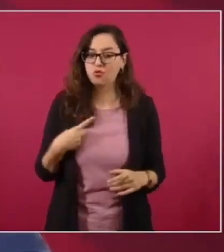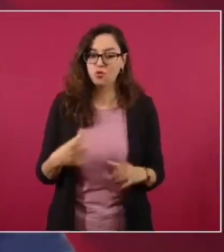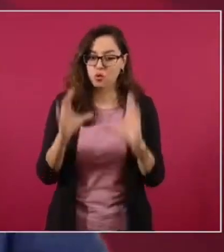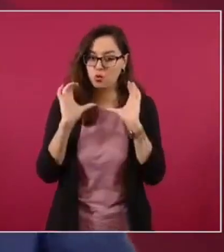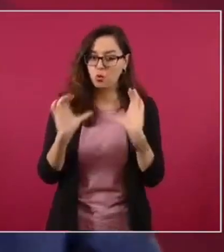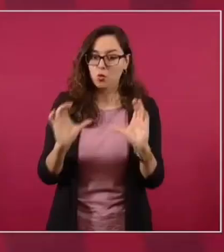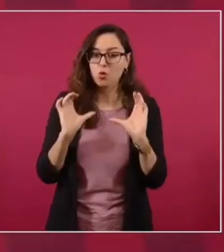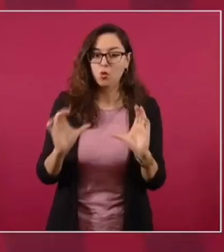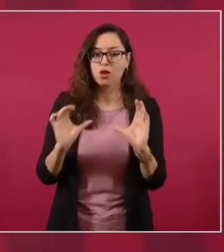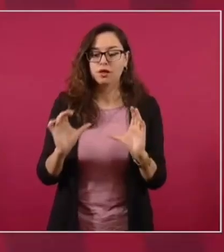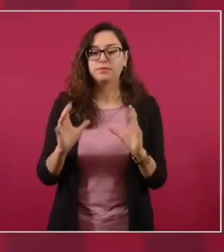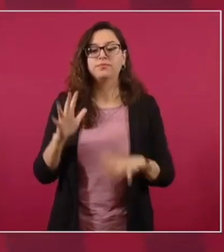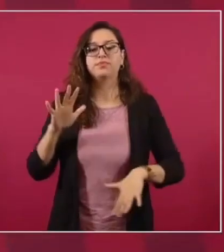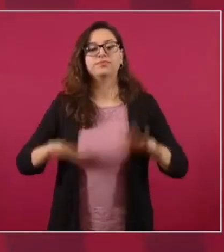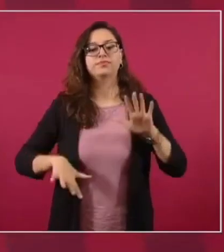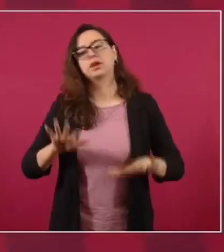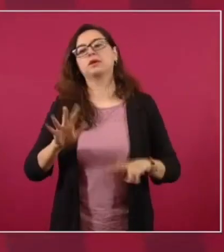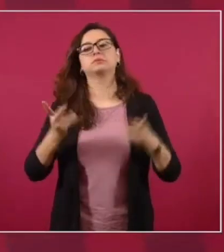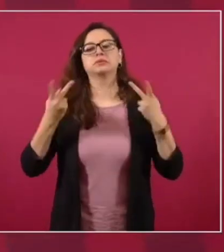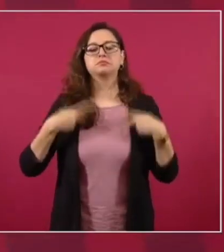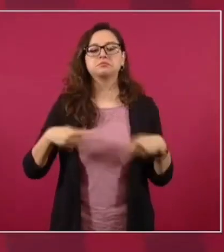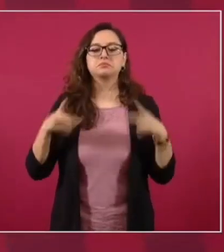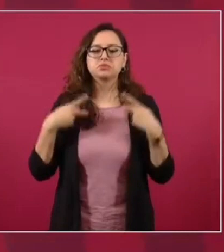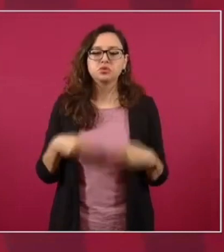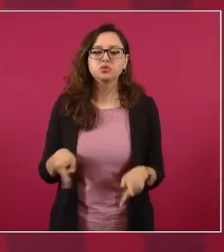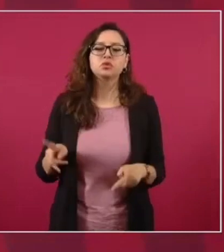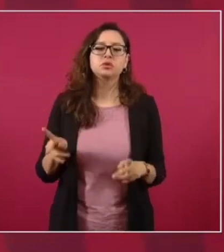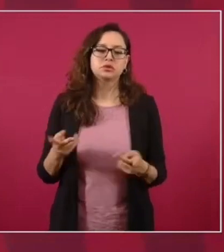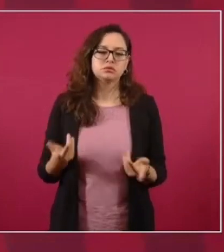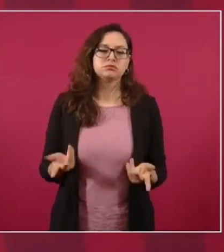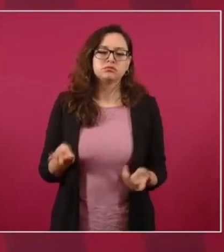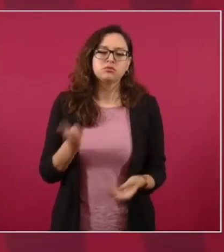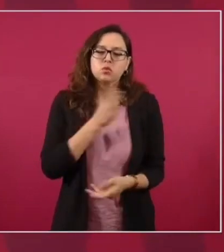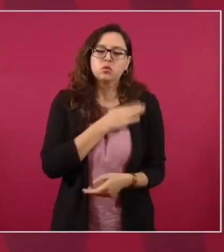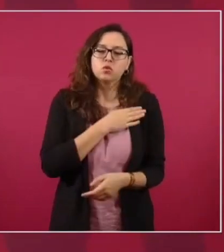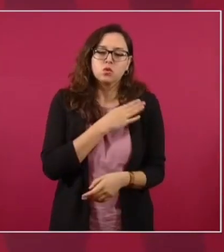aun cuando hay gente que de buena fe